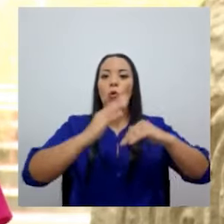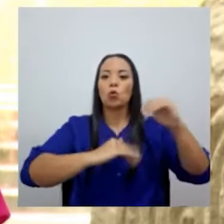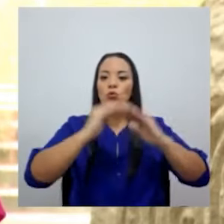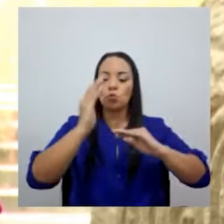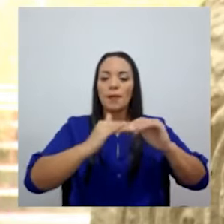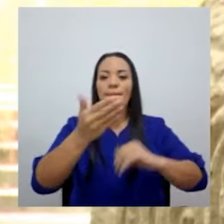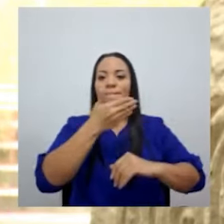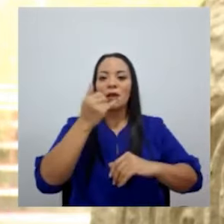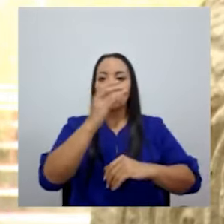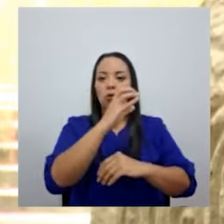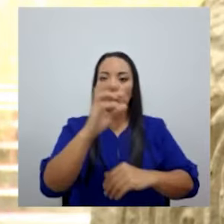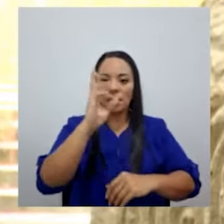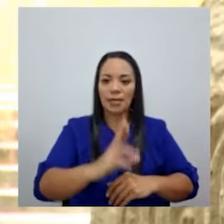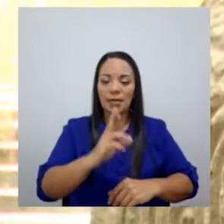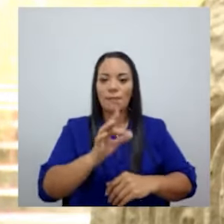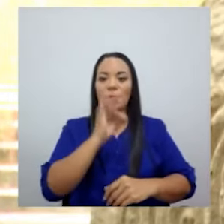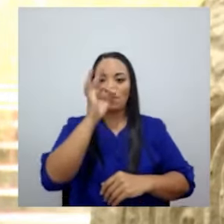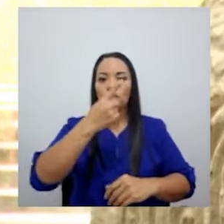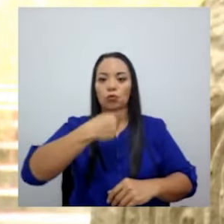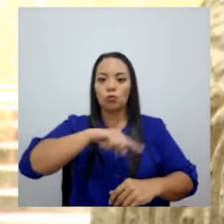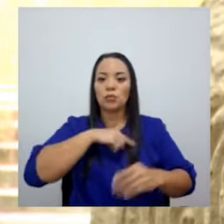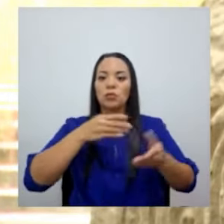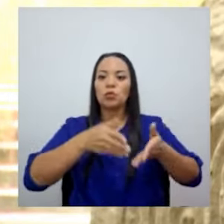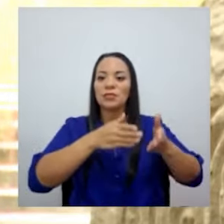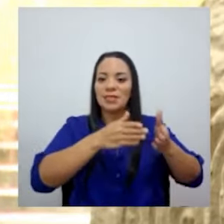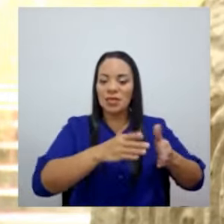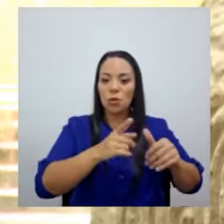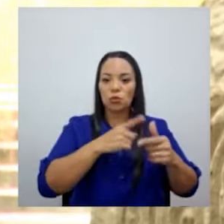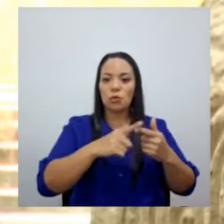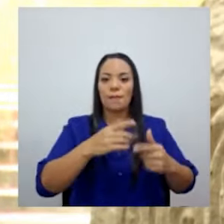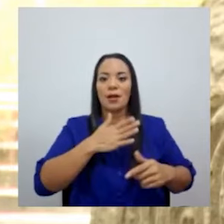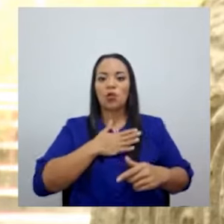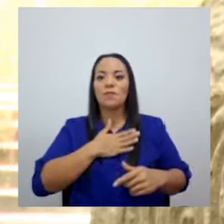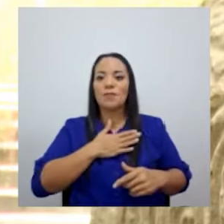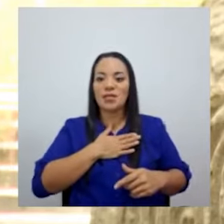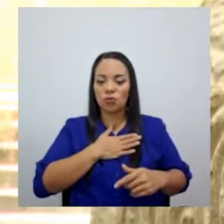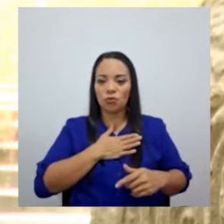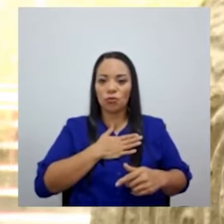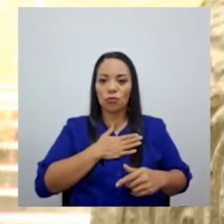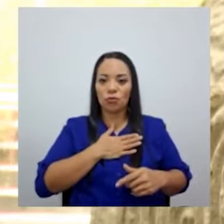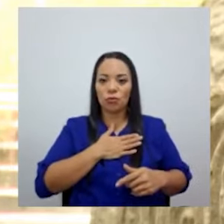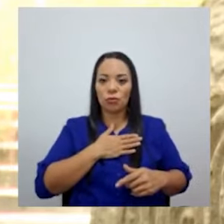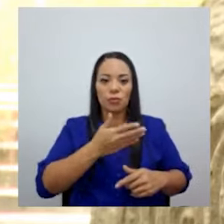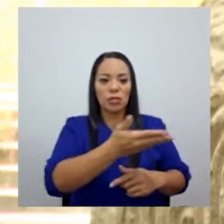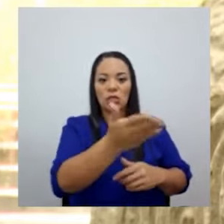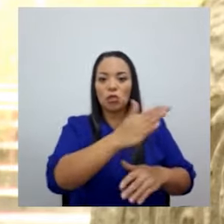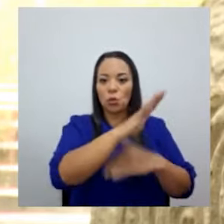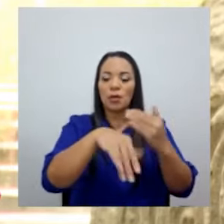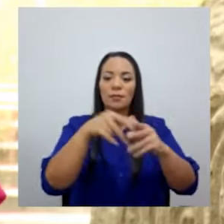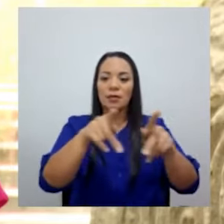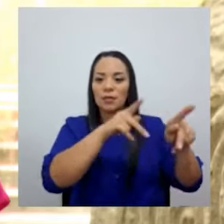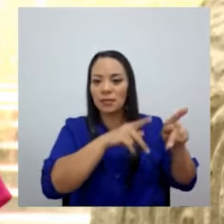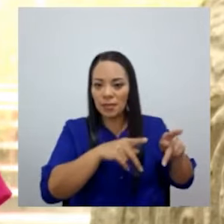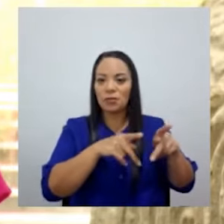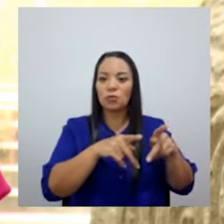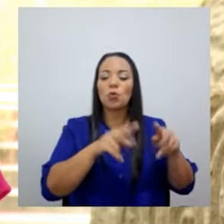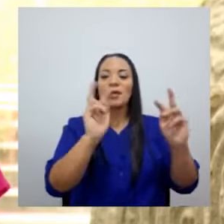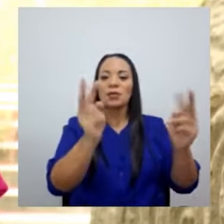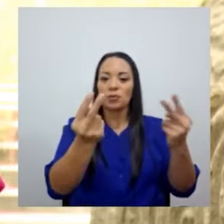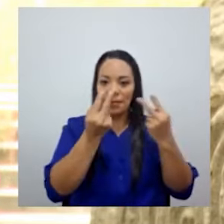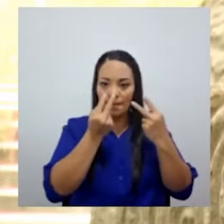mejor Costa Rica para nuestros hijos, para los míos y para los de todas las personas que nos están